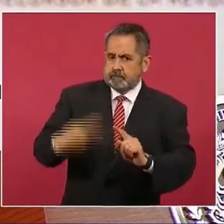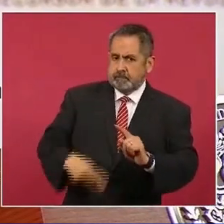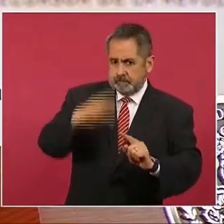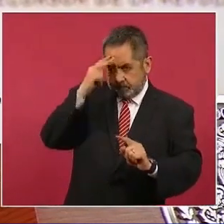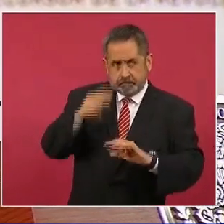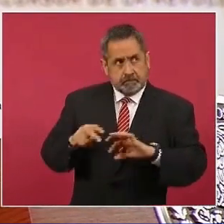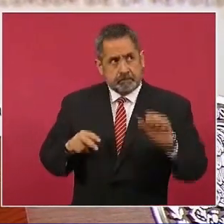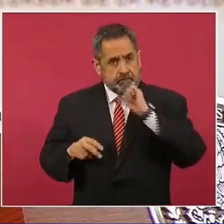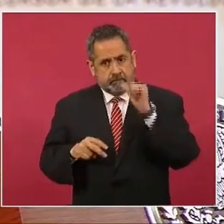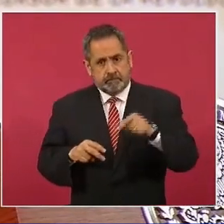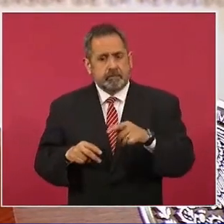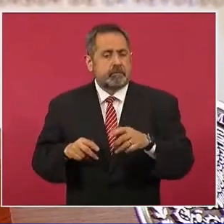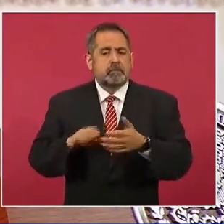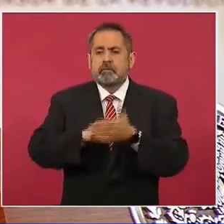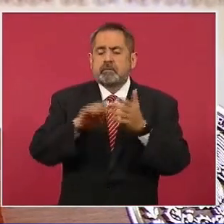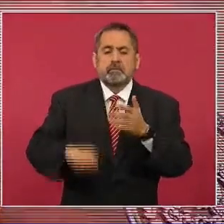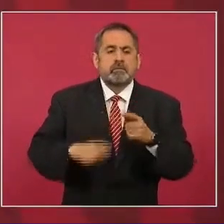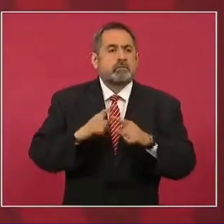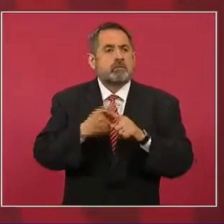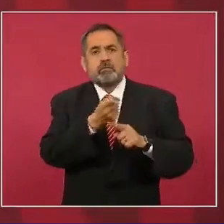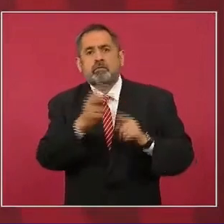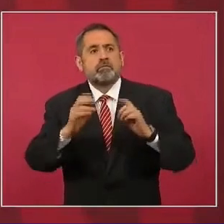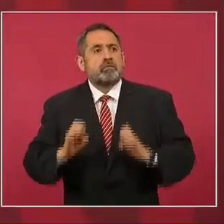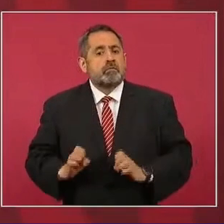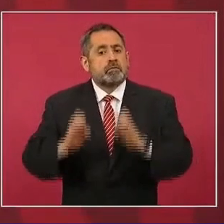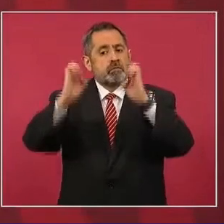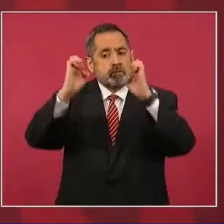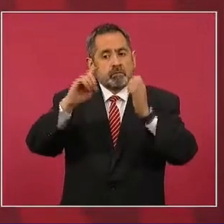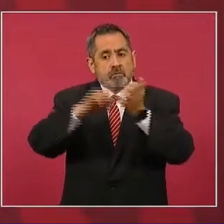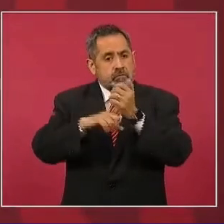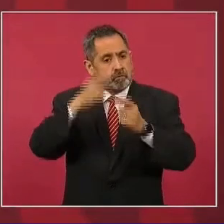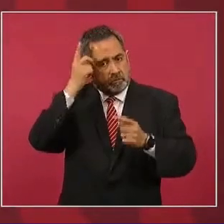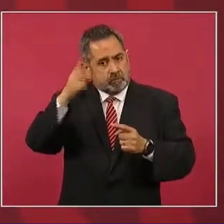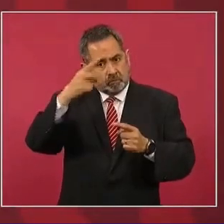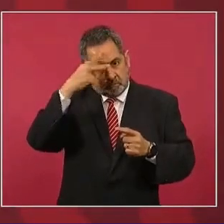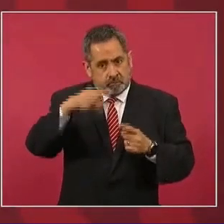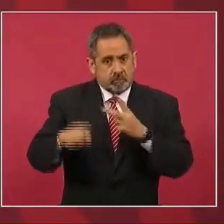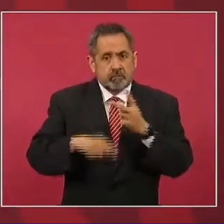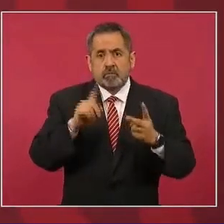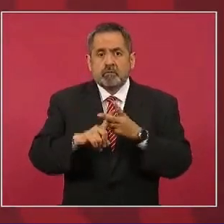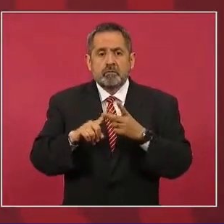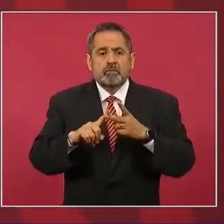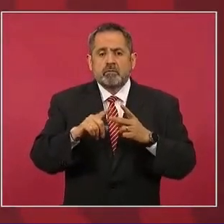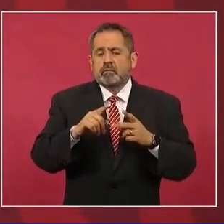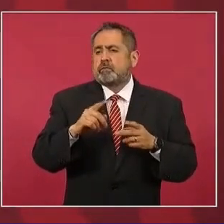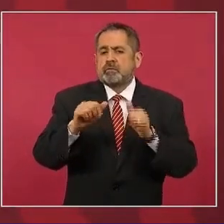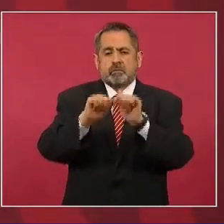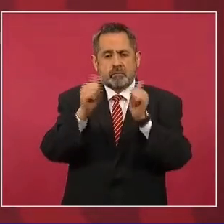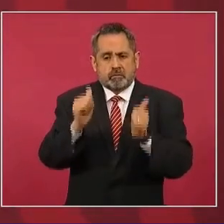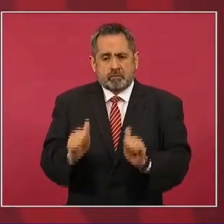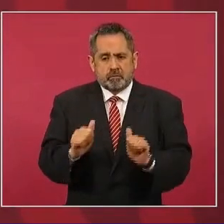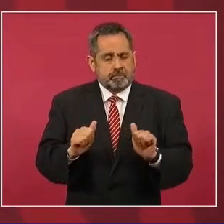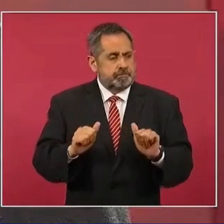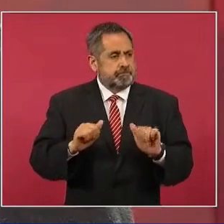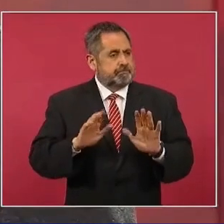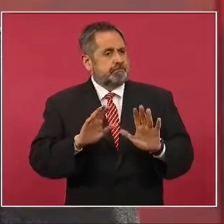México. Estamos hablando de edificios, estamos hablando de colecciones de